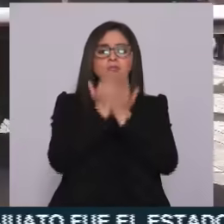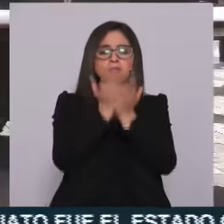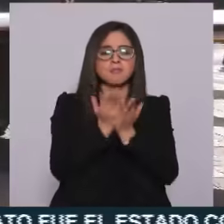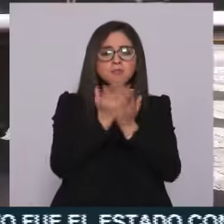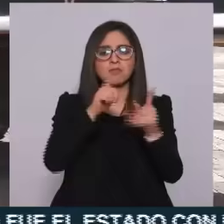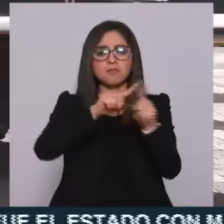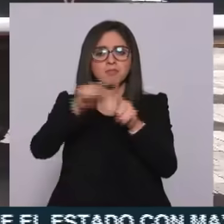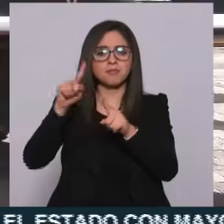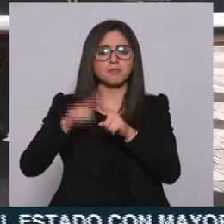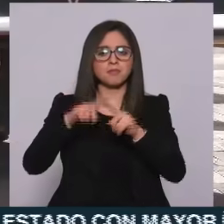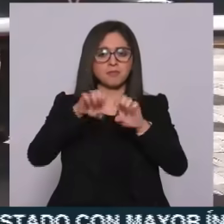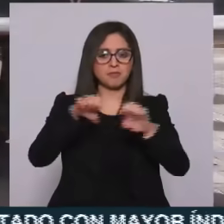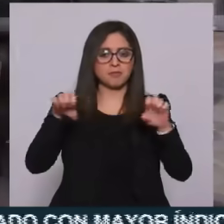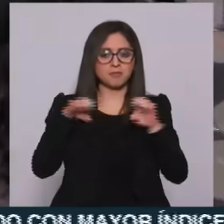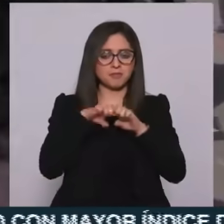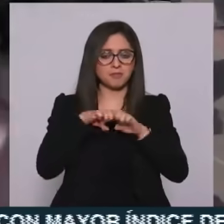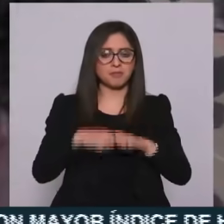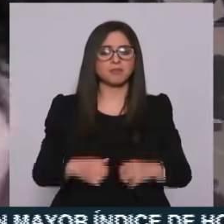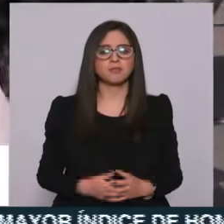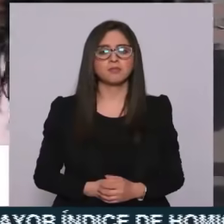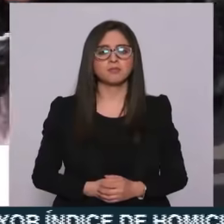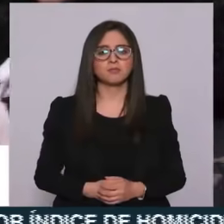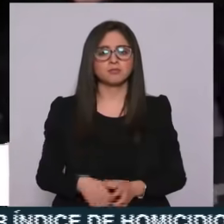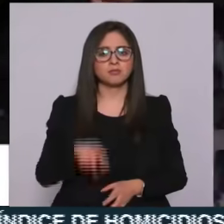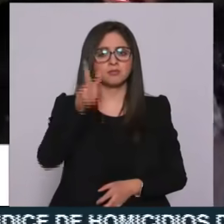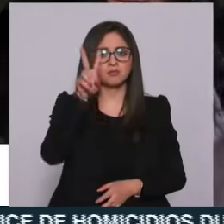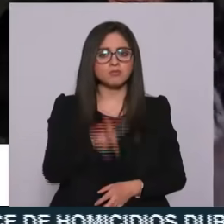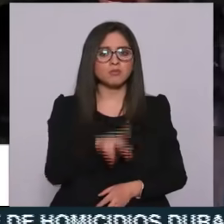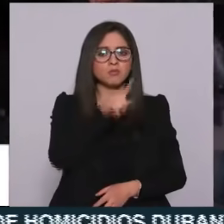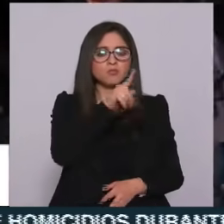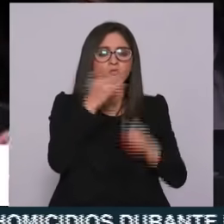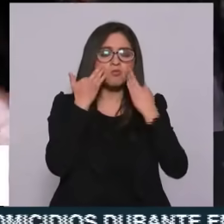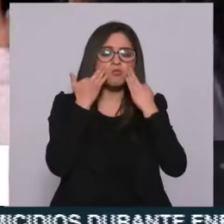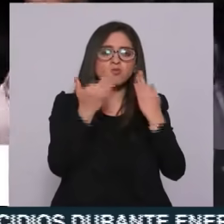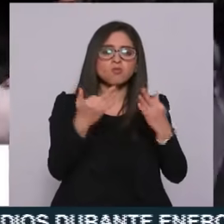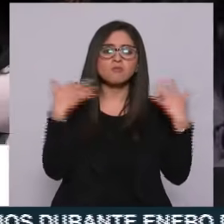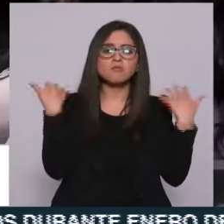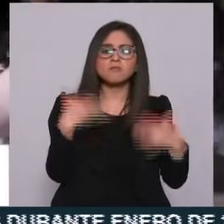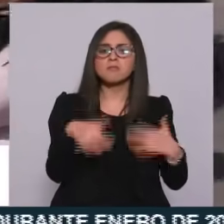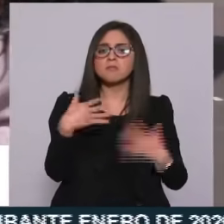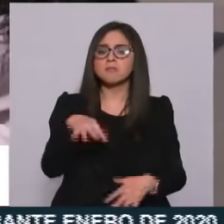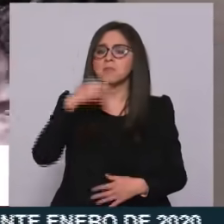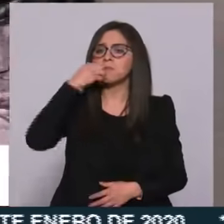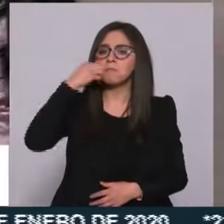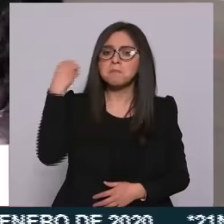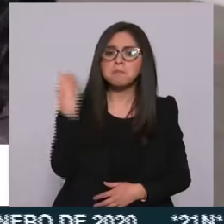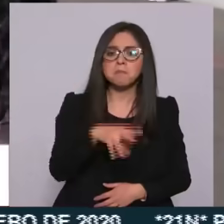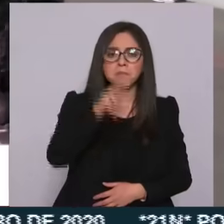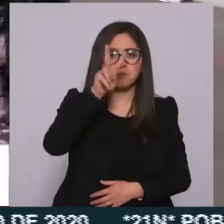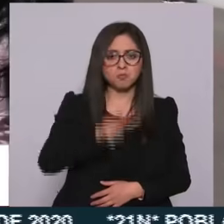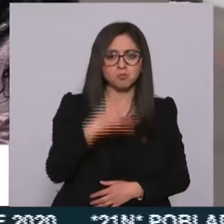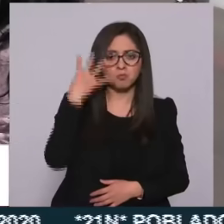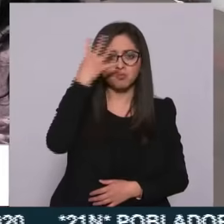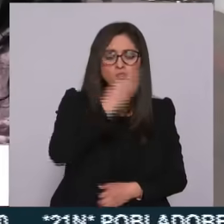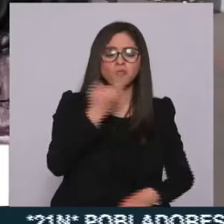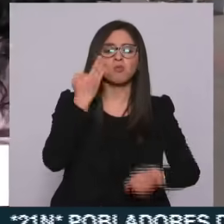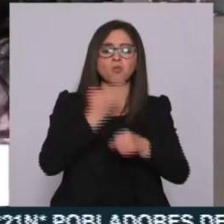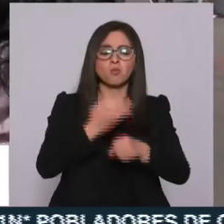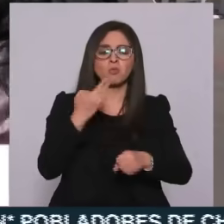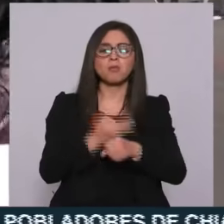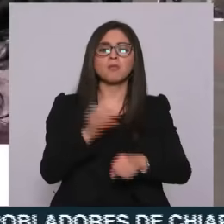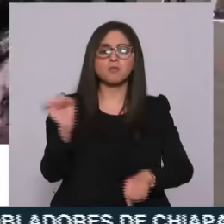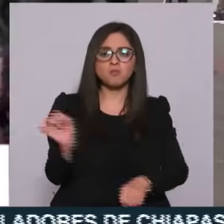demás equipamiento. Híjole, es algo hermoso, preciosísimo. Y qué emoción que tengamos